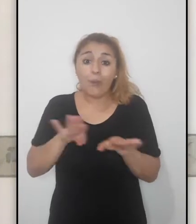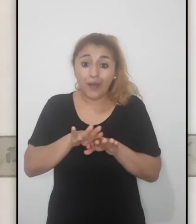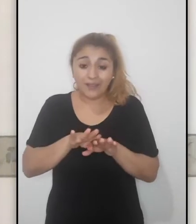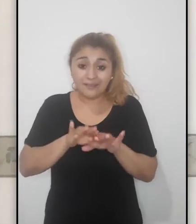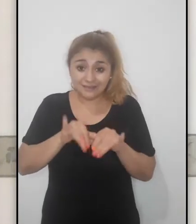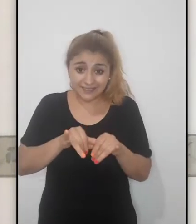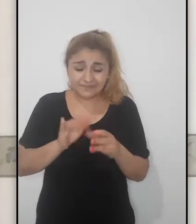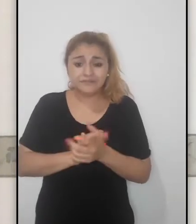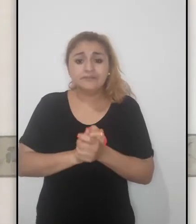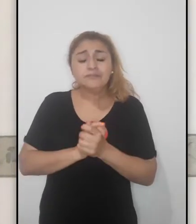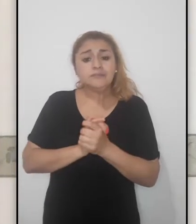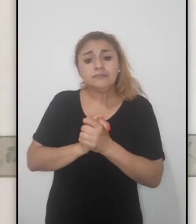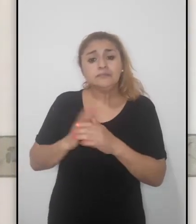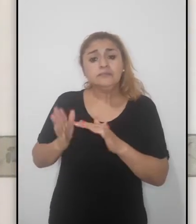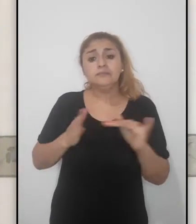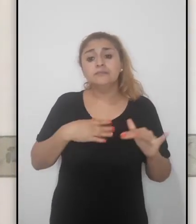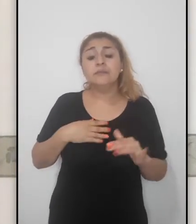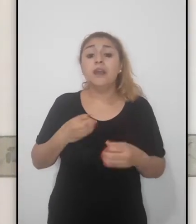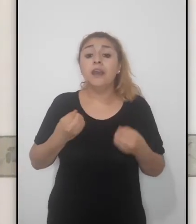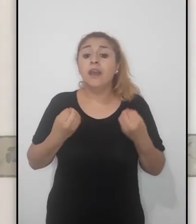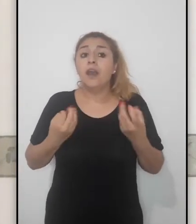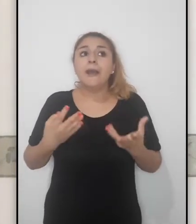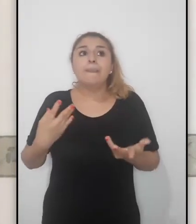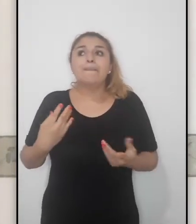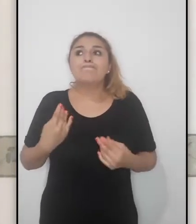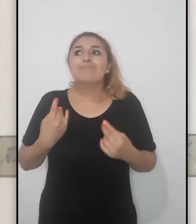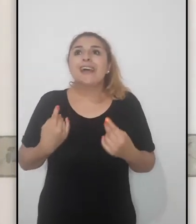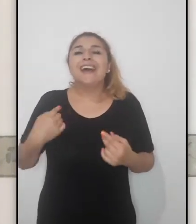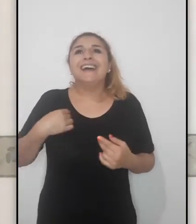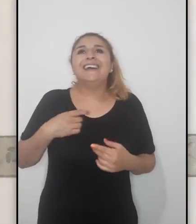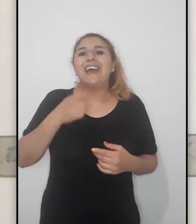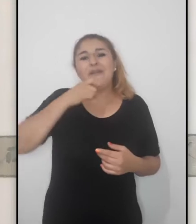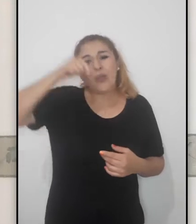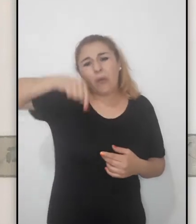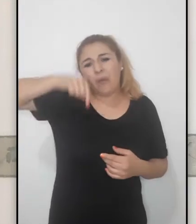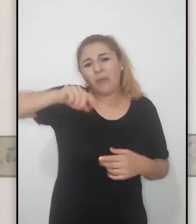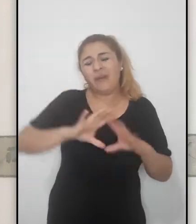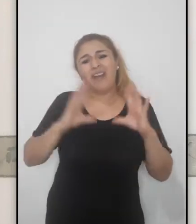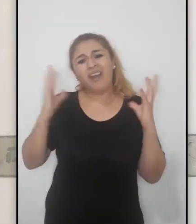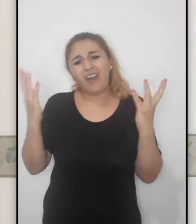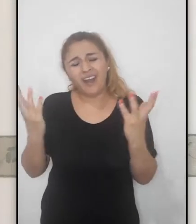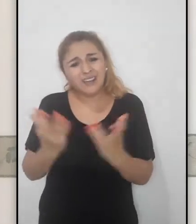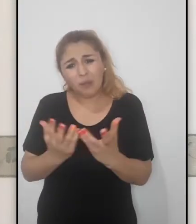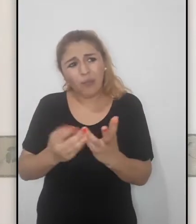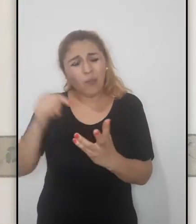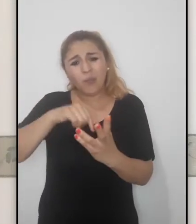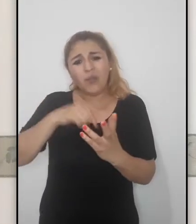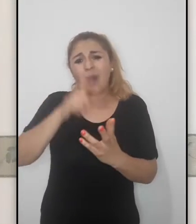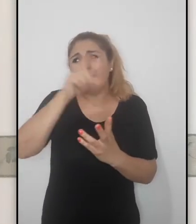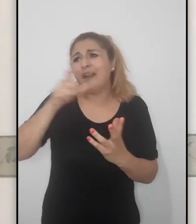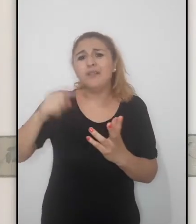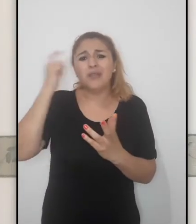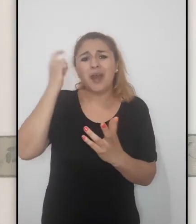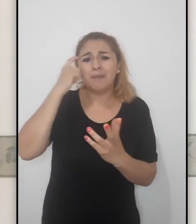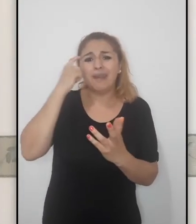todo relativo nada es firme entonces puede derrumbar en cualquier momento todo es errado en definitiva